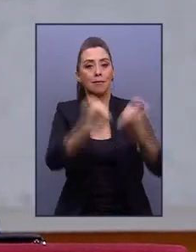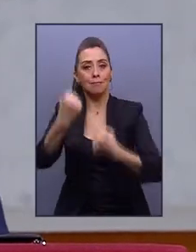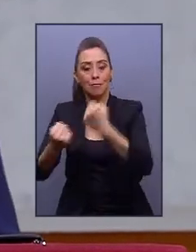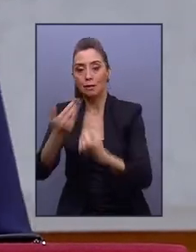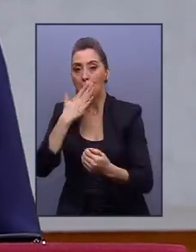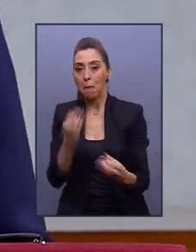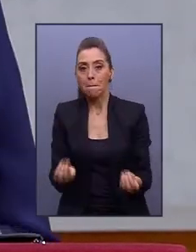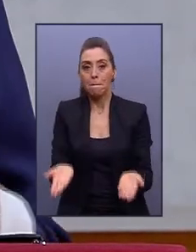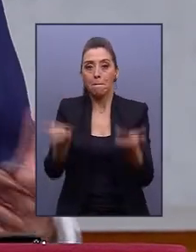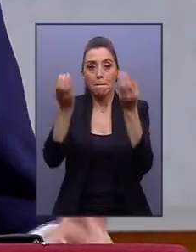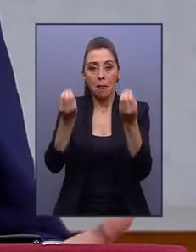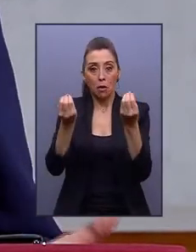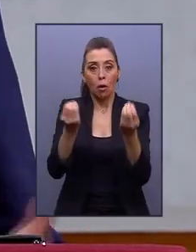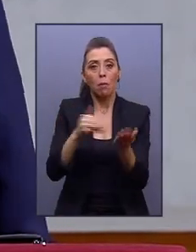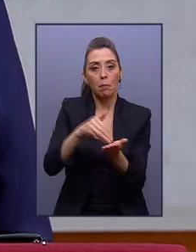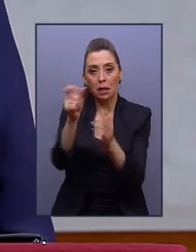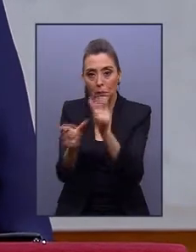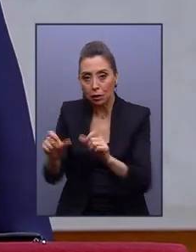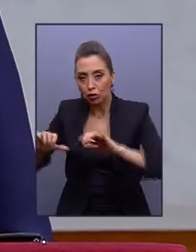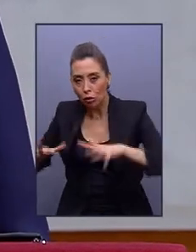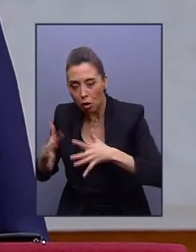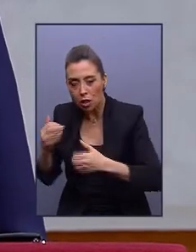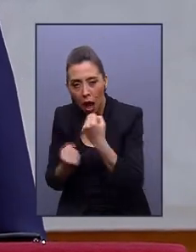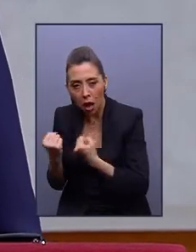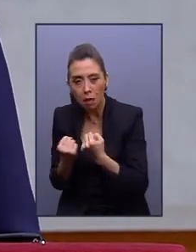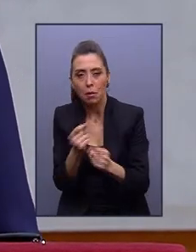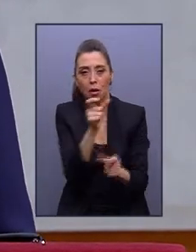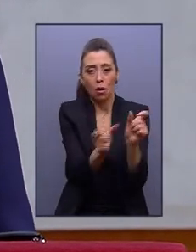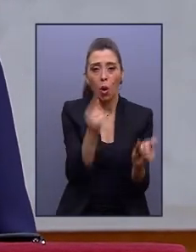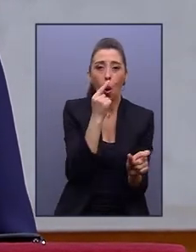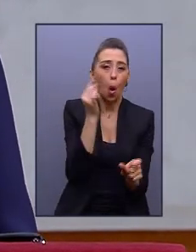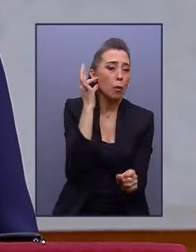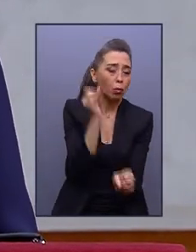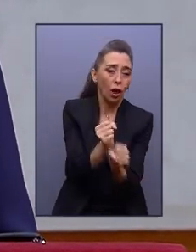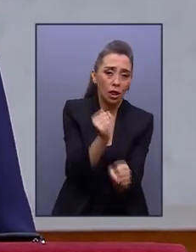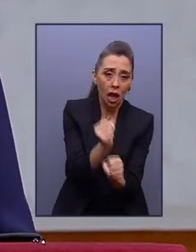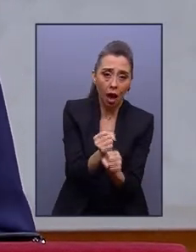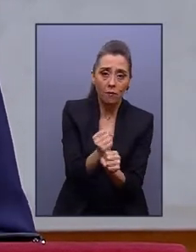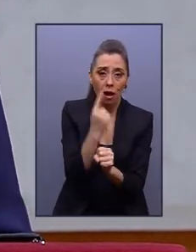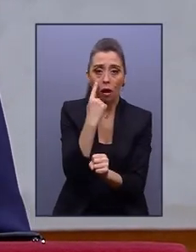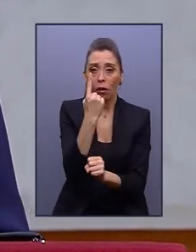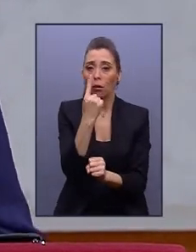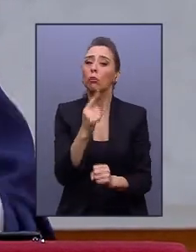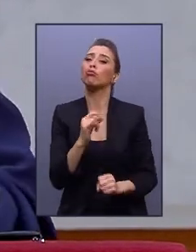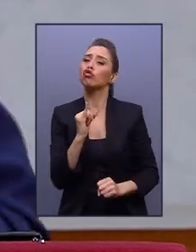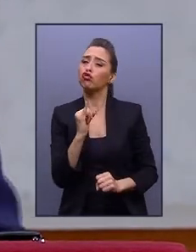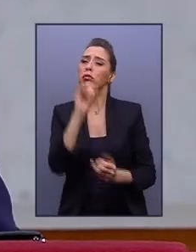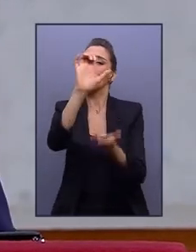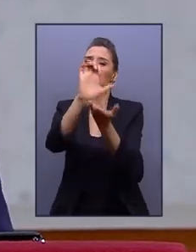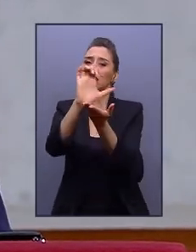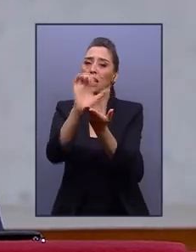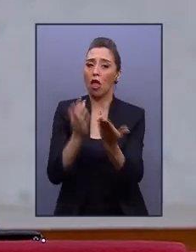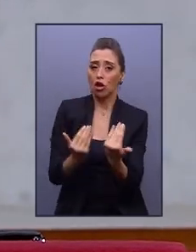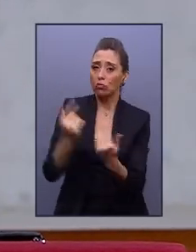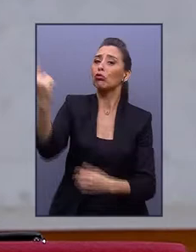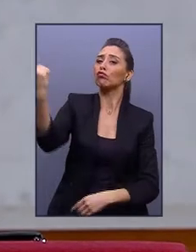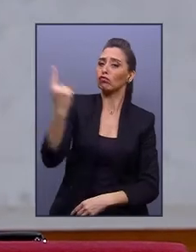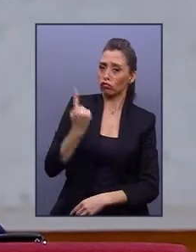importante, hay miles de emprendedores, de trabajadores y trabajadoras que han comprobado que el Estado está presente donde se